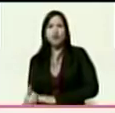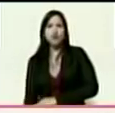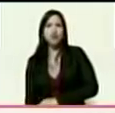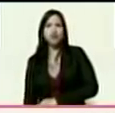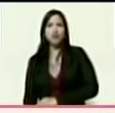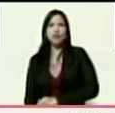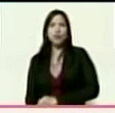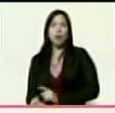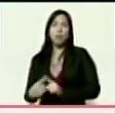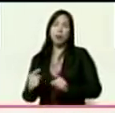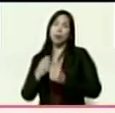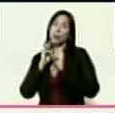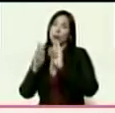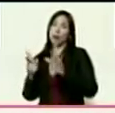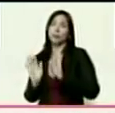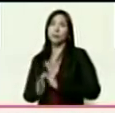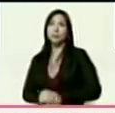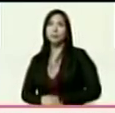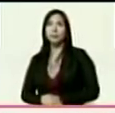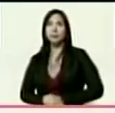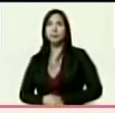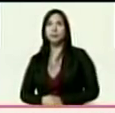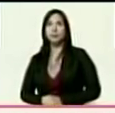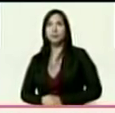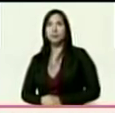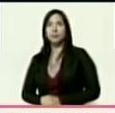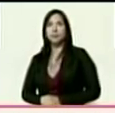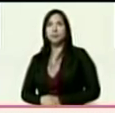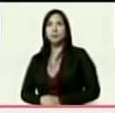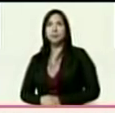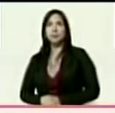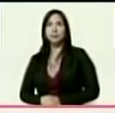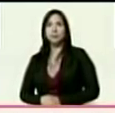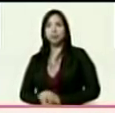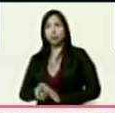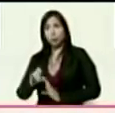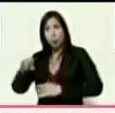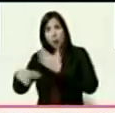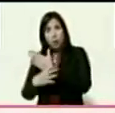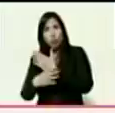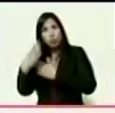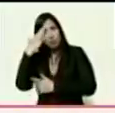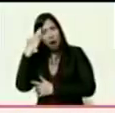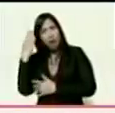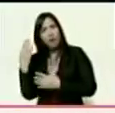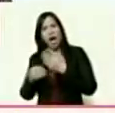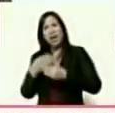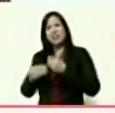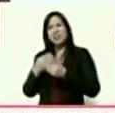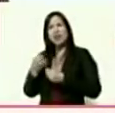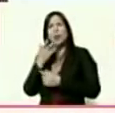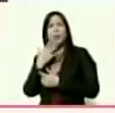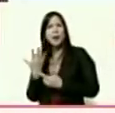dijeron. Se lo dijeron. Y él lo sabe. Y lo que está haciendo son patadas